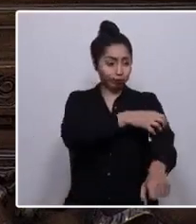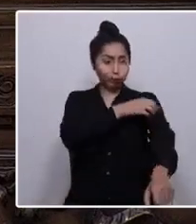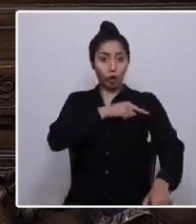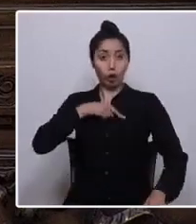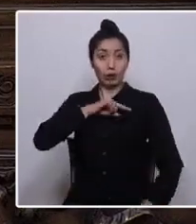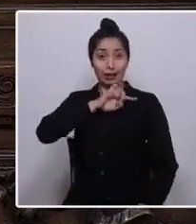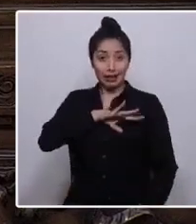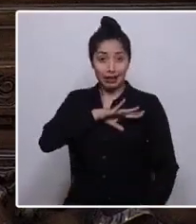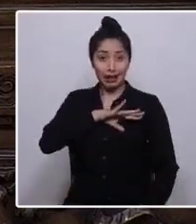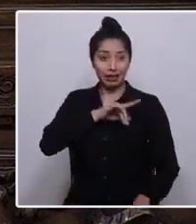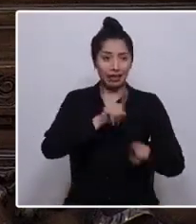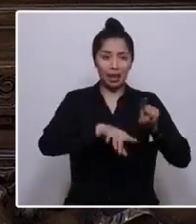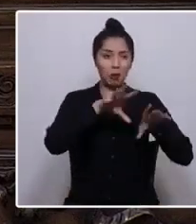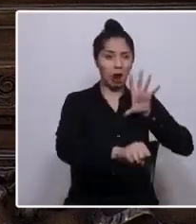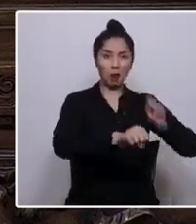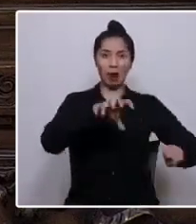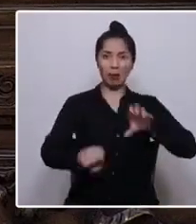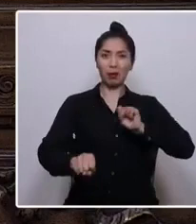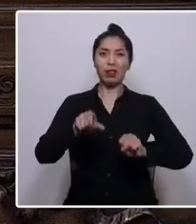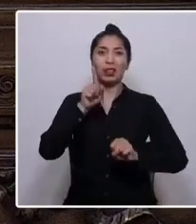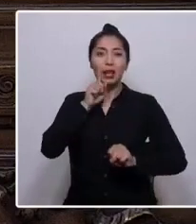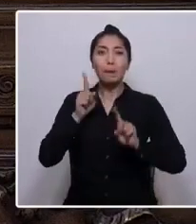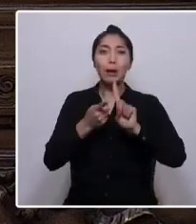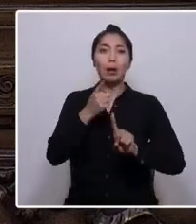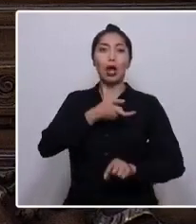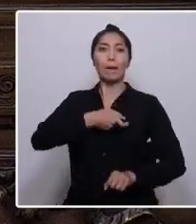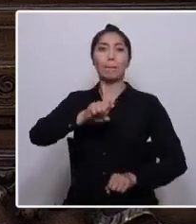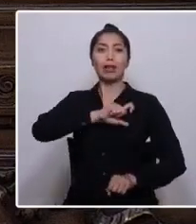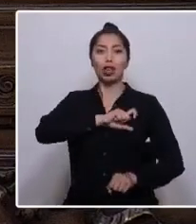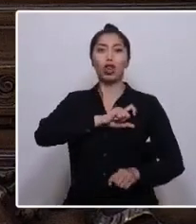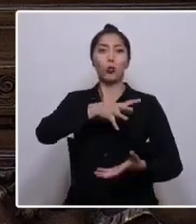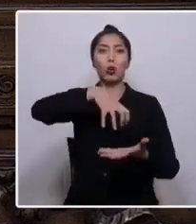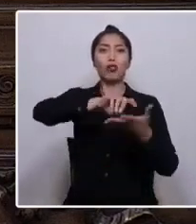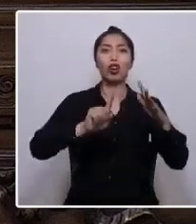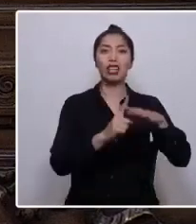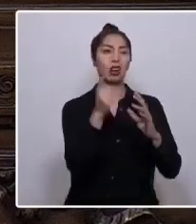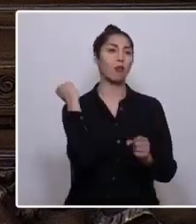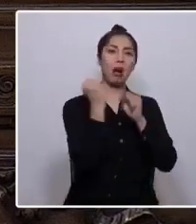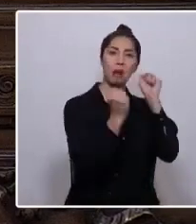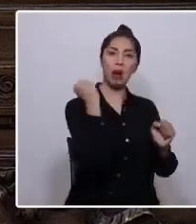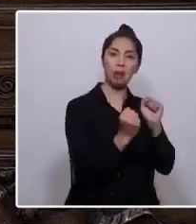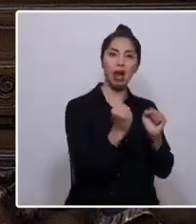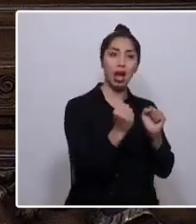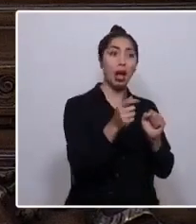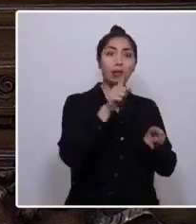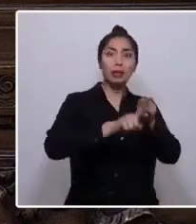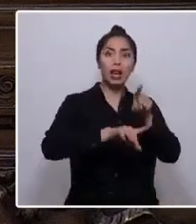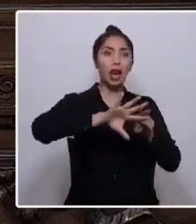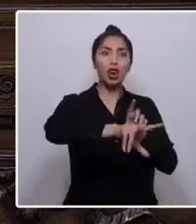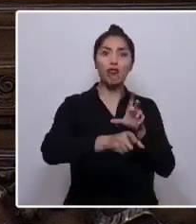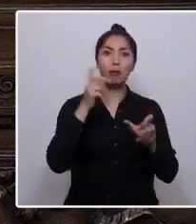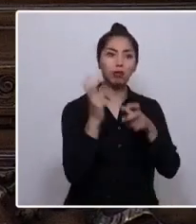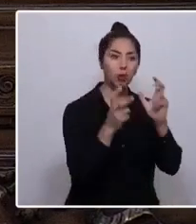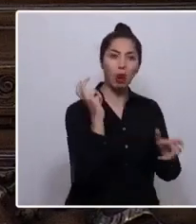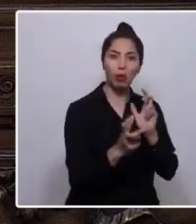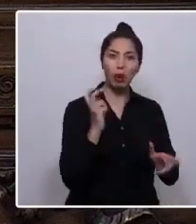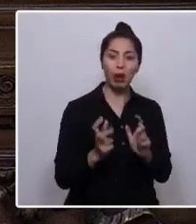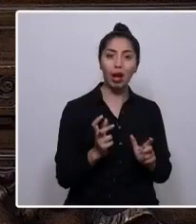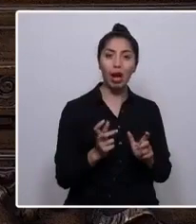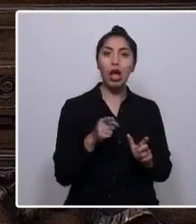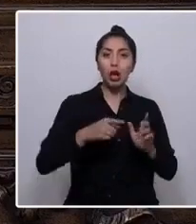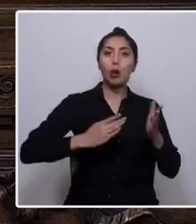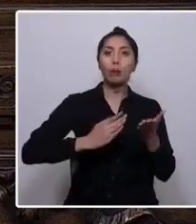saqueado primero con los españoles que asesinaron a los pueblos originarios tomaron sus tierras y empezaron a explotar el oro y la plata